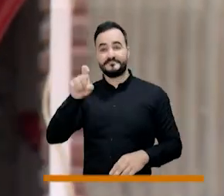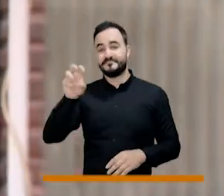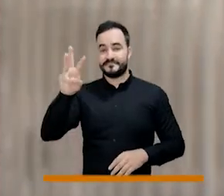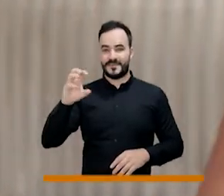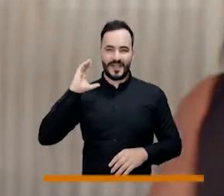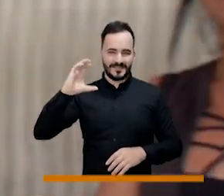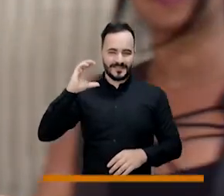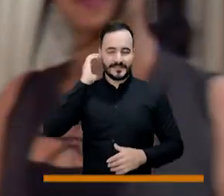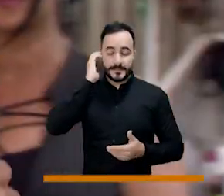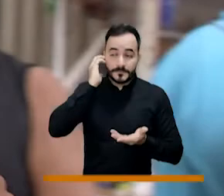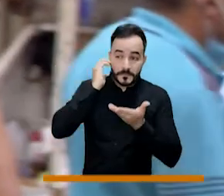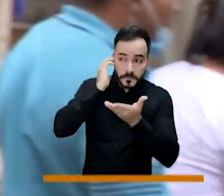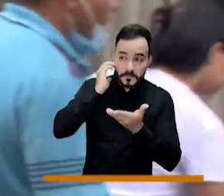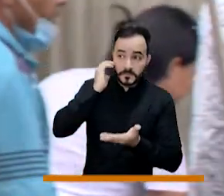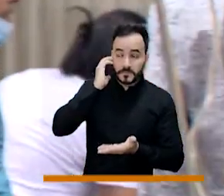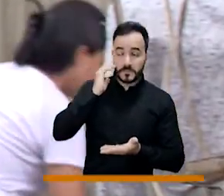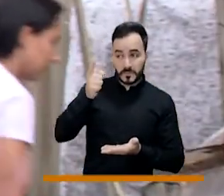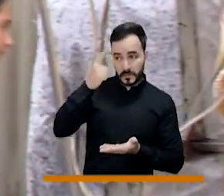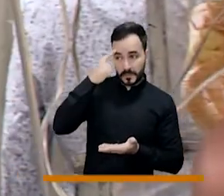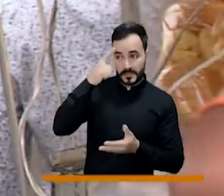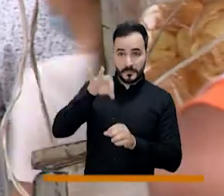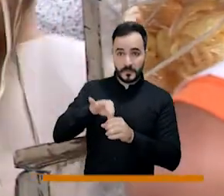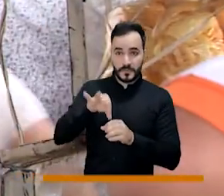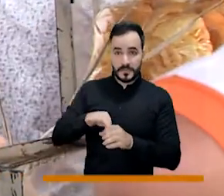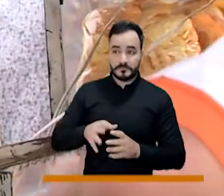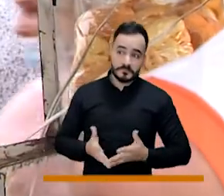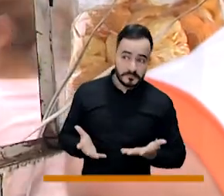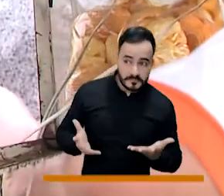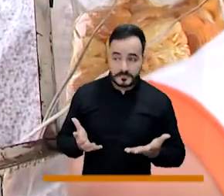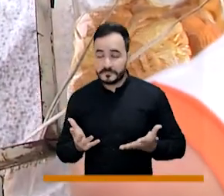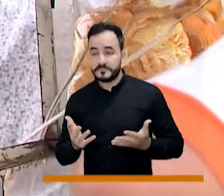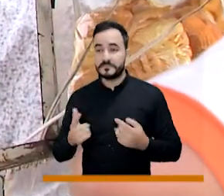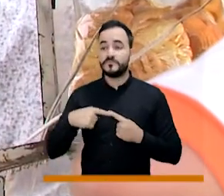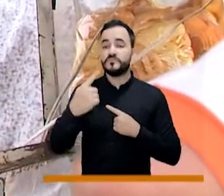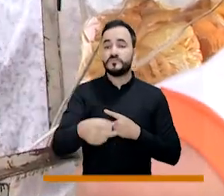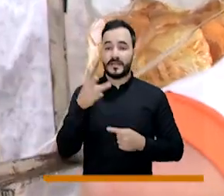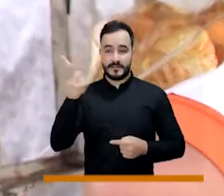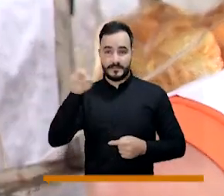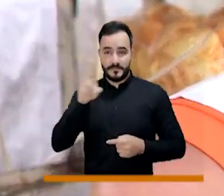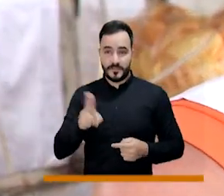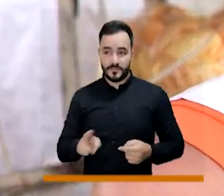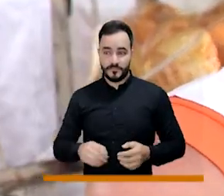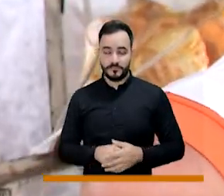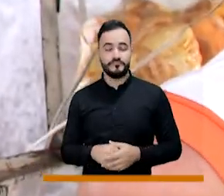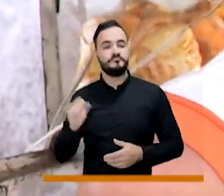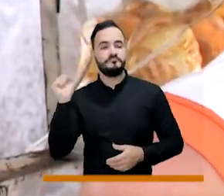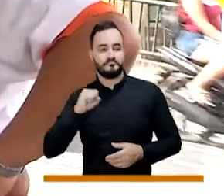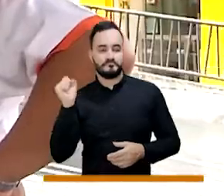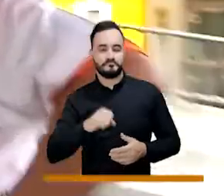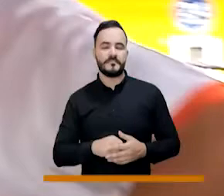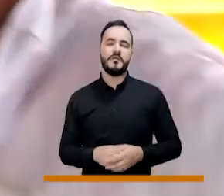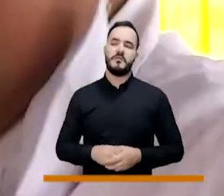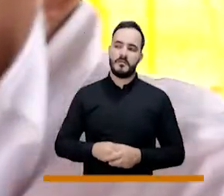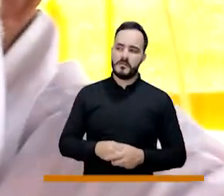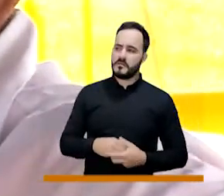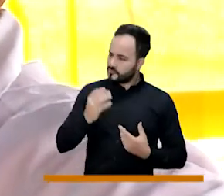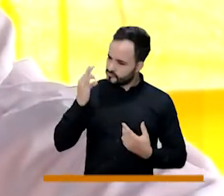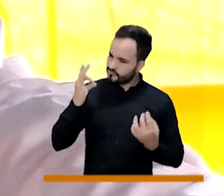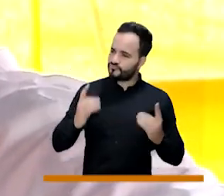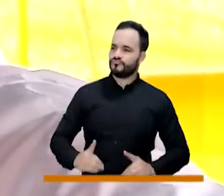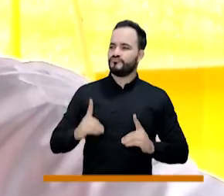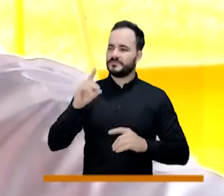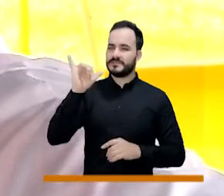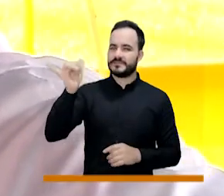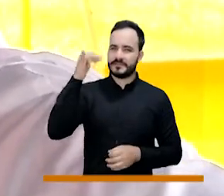por la 68 en Castilla. Don Norberto Gutiérrez, ¿usted va a votar en las próximas elecciones del 13 de marzo? Sí. ¿Por